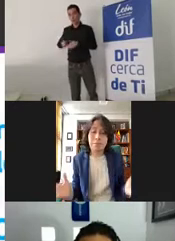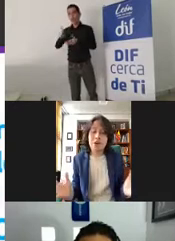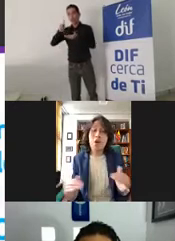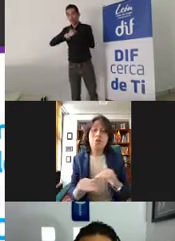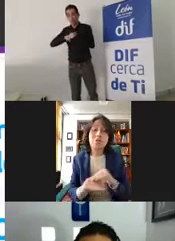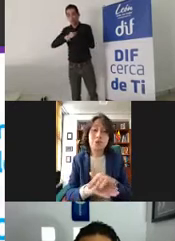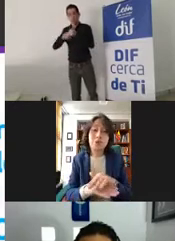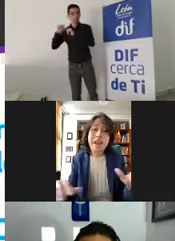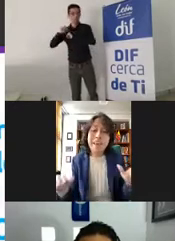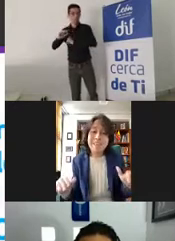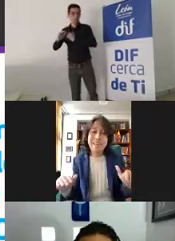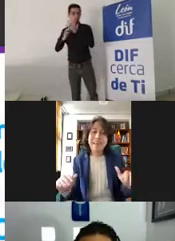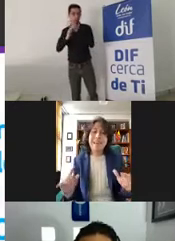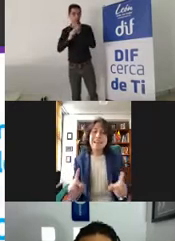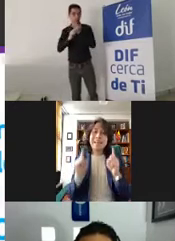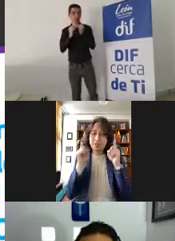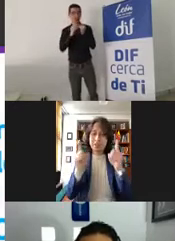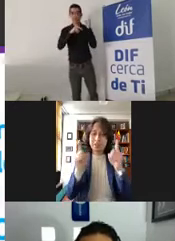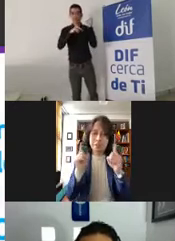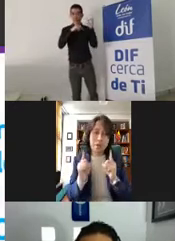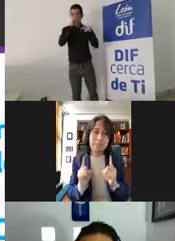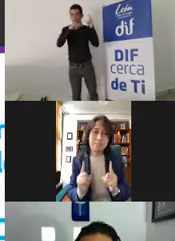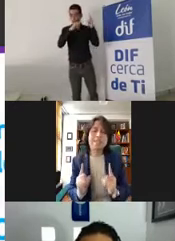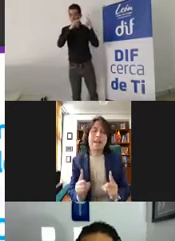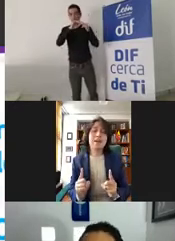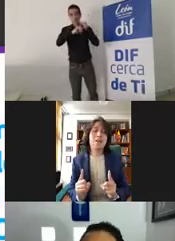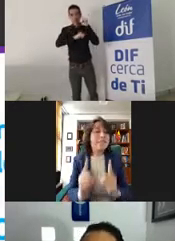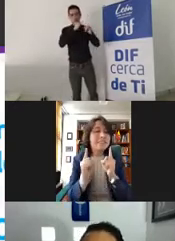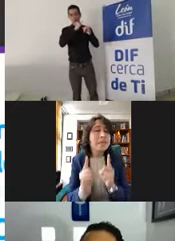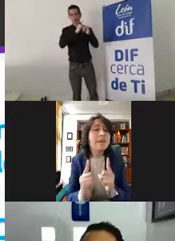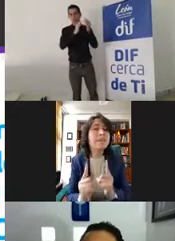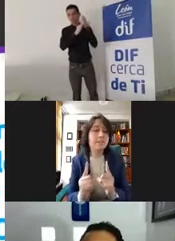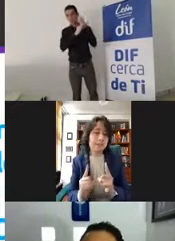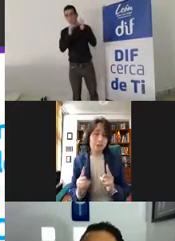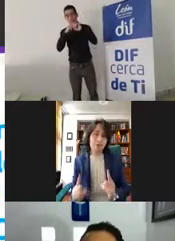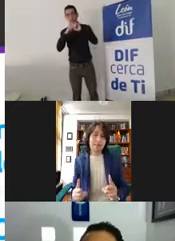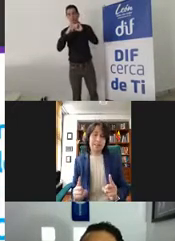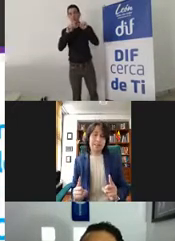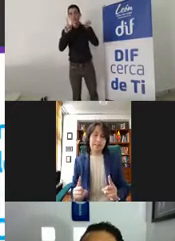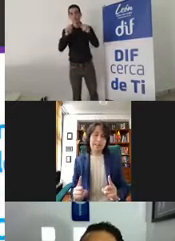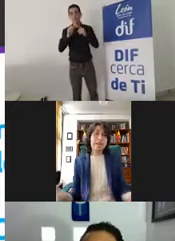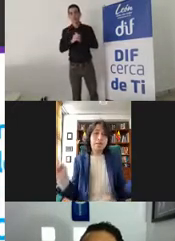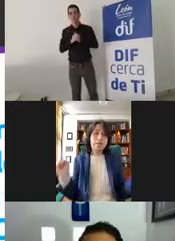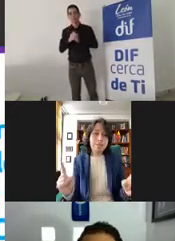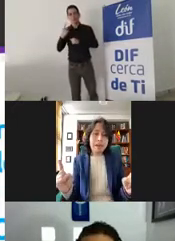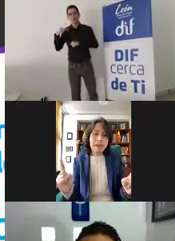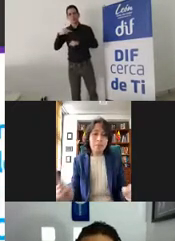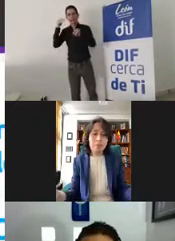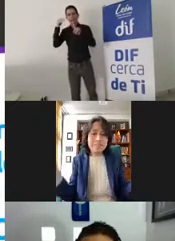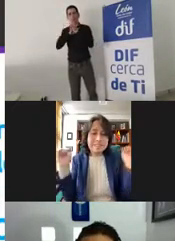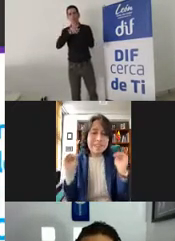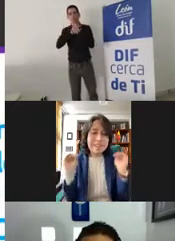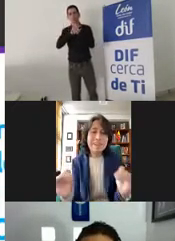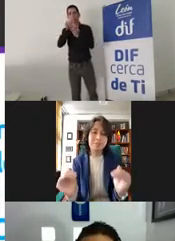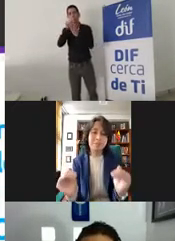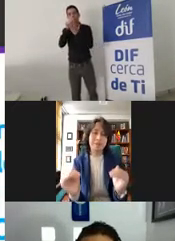por ejemplo, construir una agenda generacional, y ojo a este mensaje, por encima de las diferencias políticas. La inclusión implica que yo me